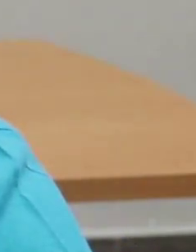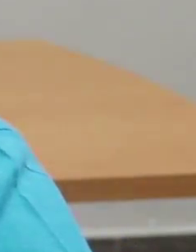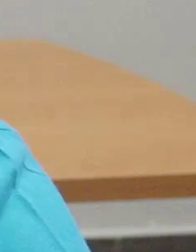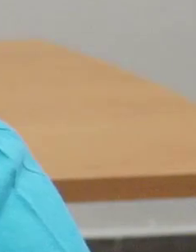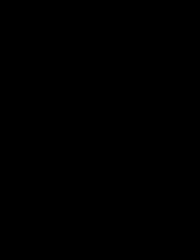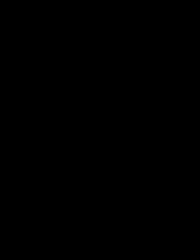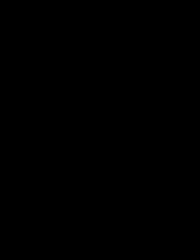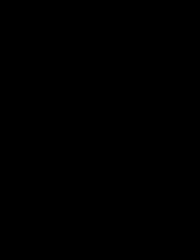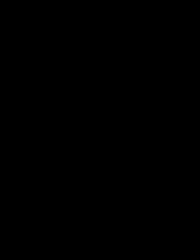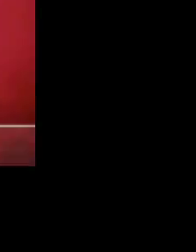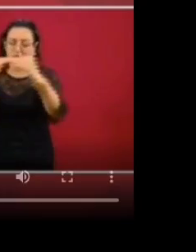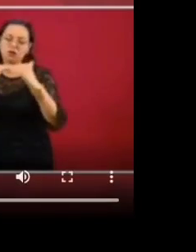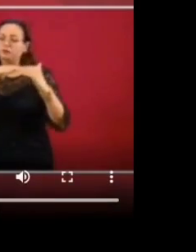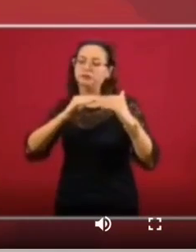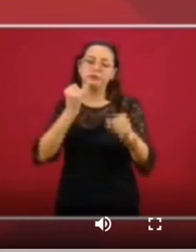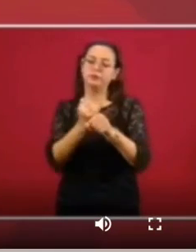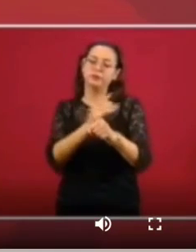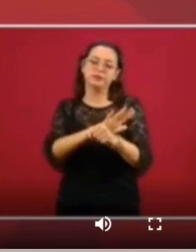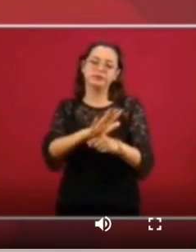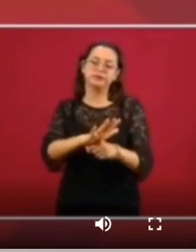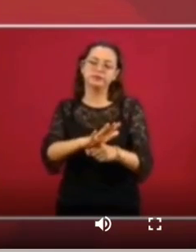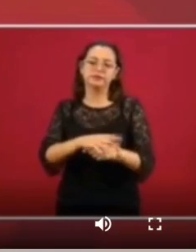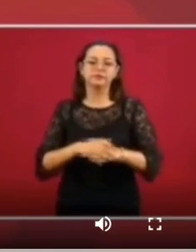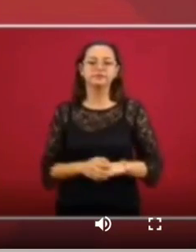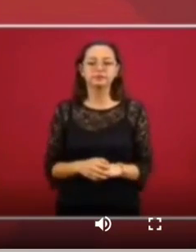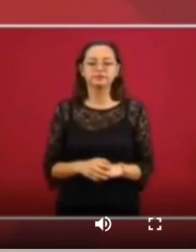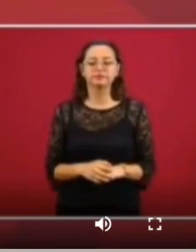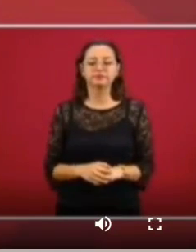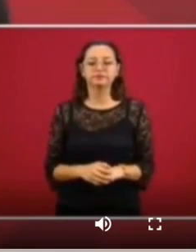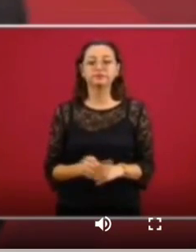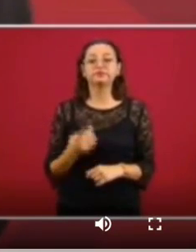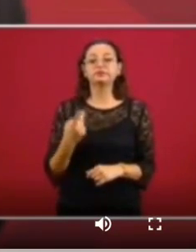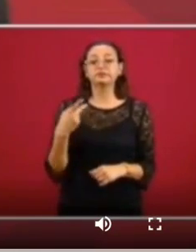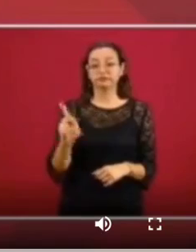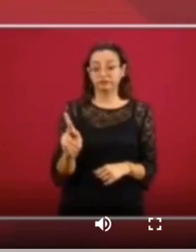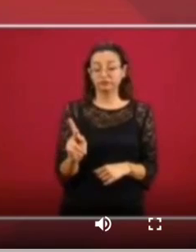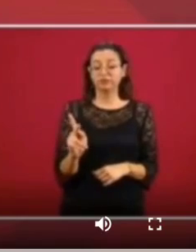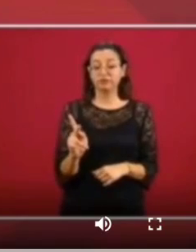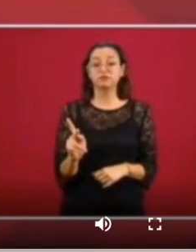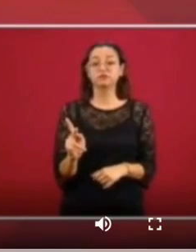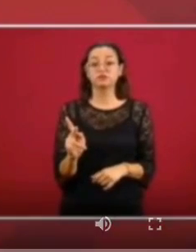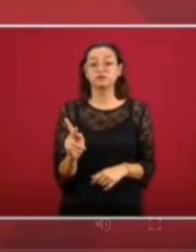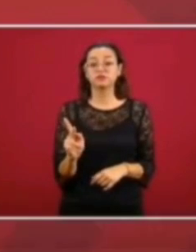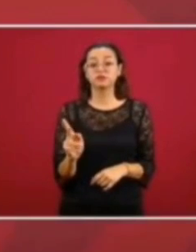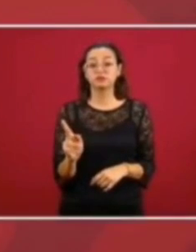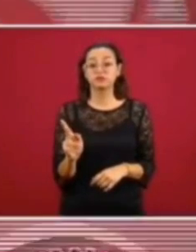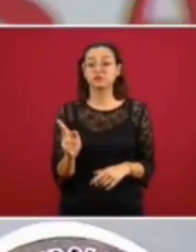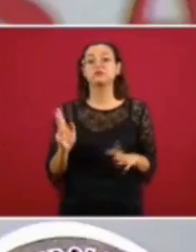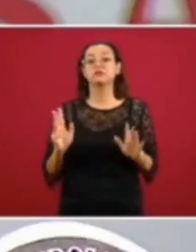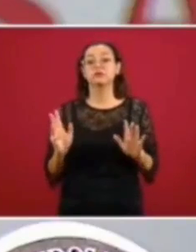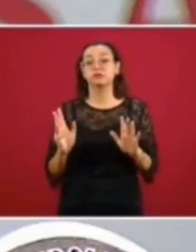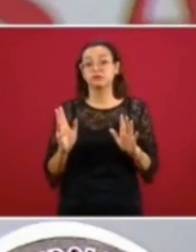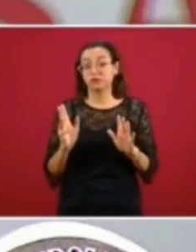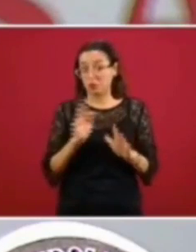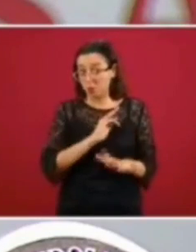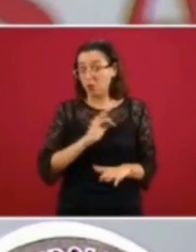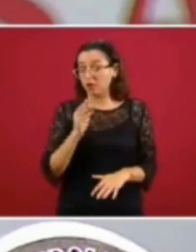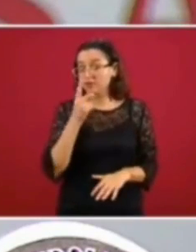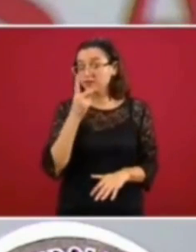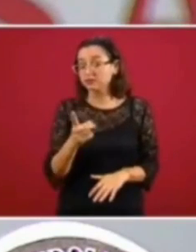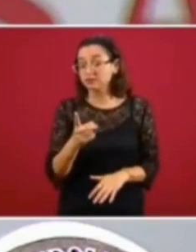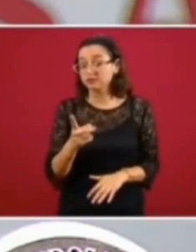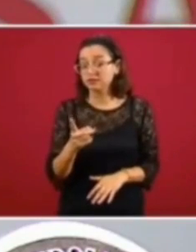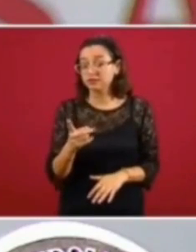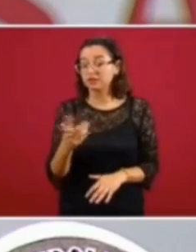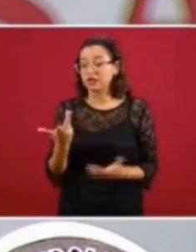Lo que sí les puedo comentar es que se les han entregado todos los recursos,